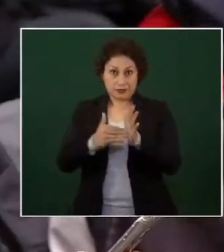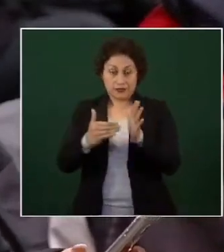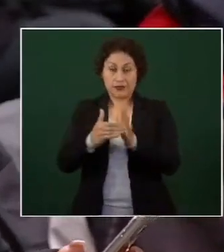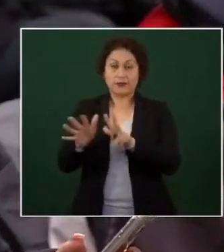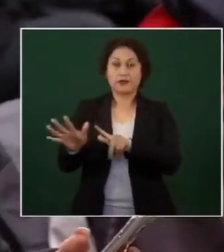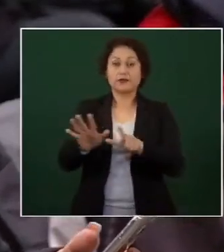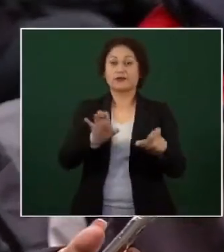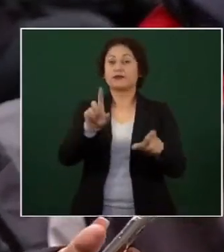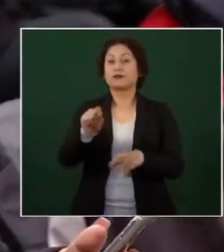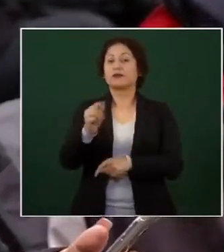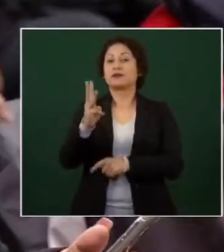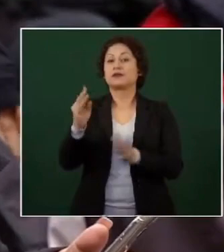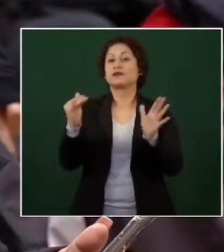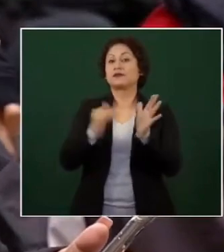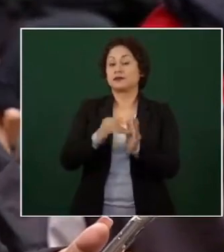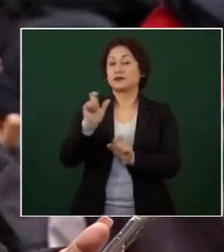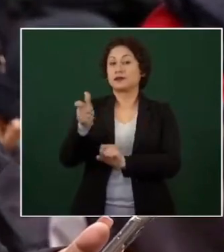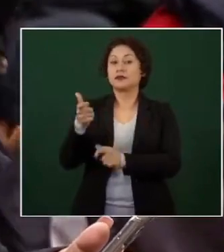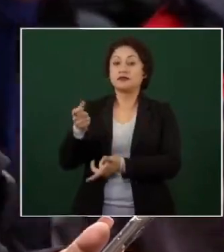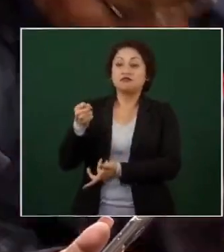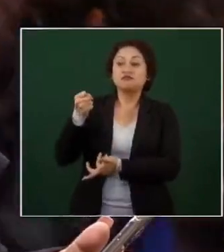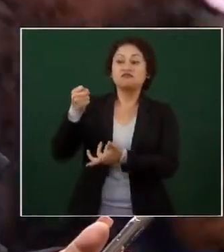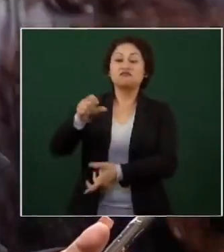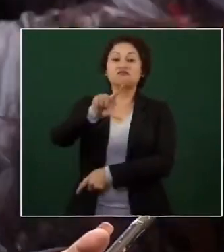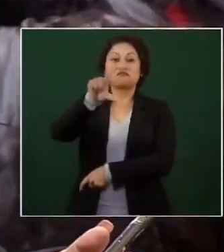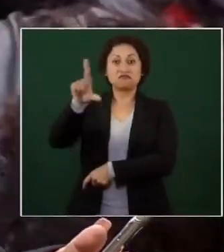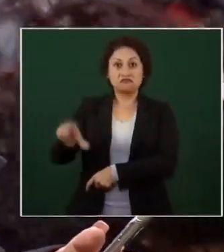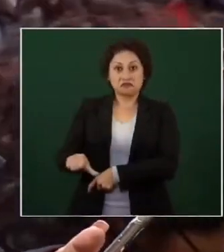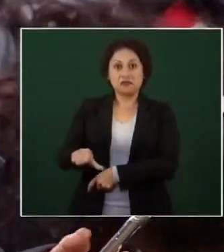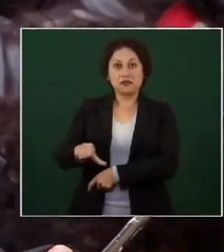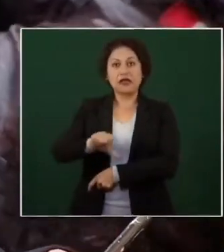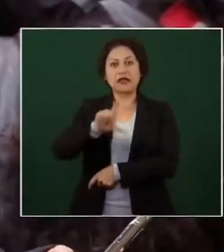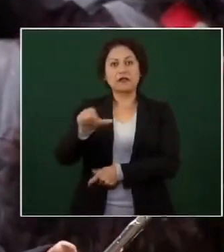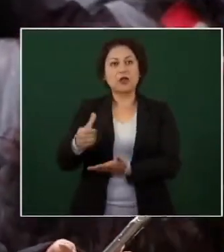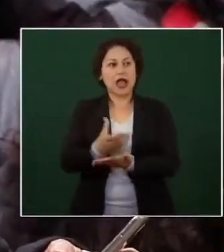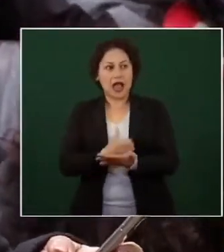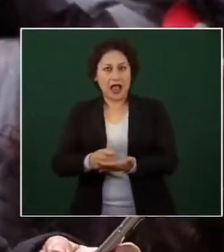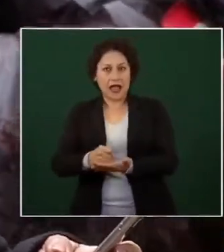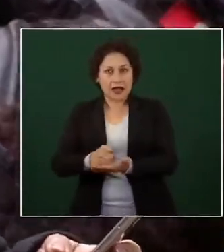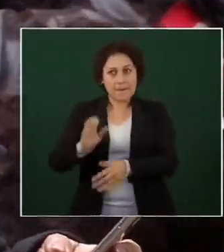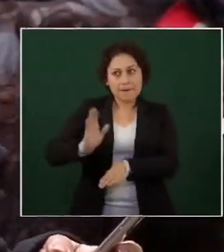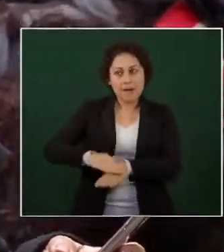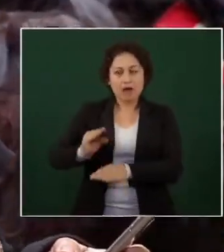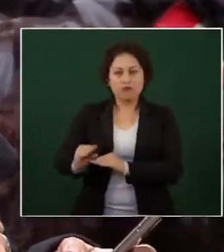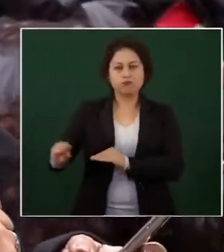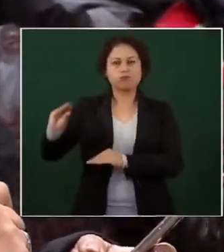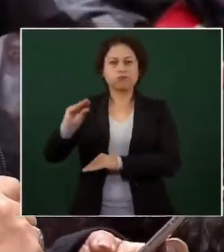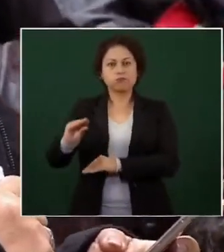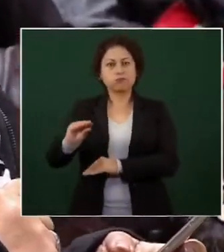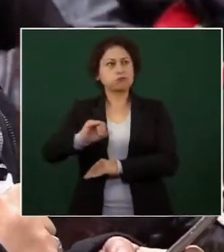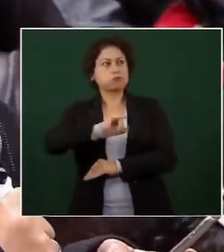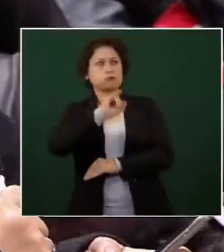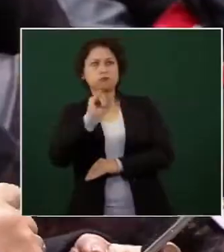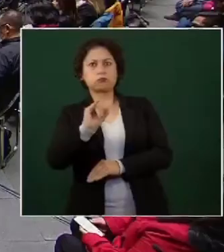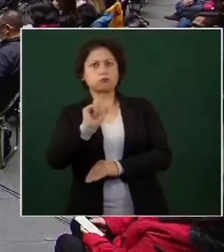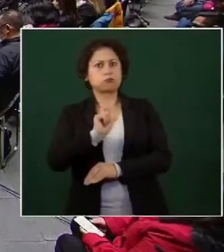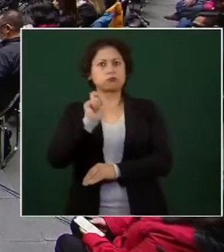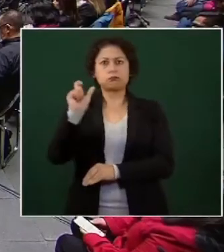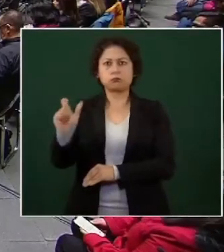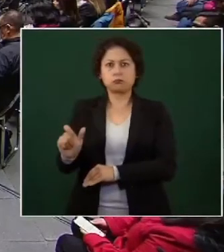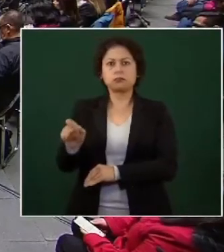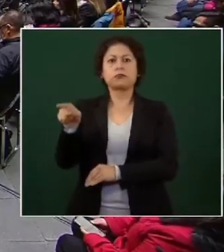48,773,000 pesos, además de otorgarle el 20% por las ganancias que nunca cumplieron. Las tierras expropiadas fueron para